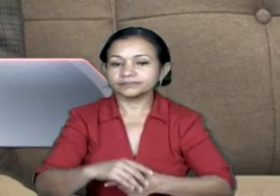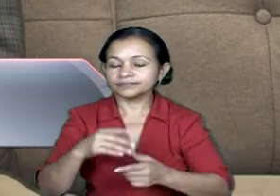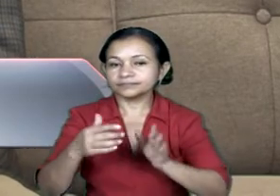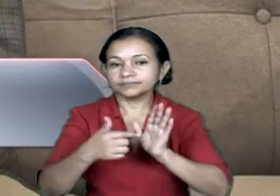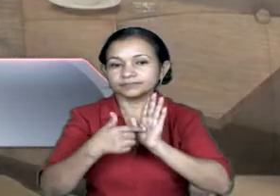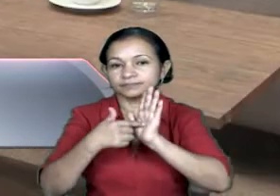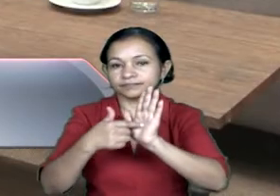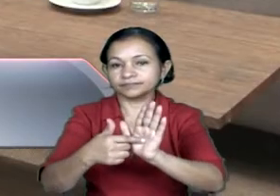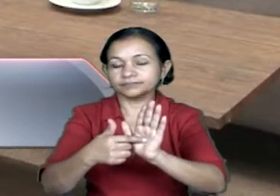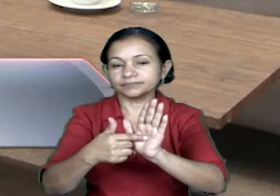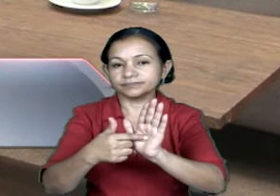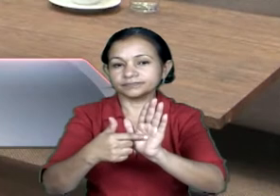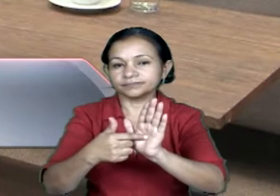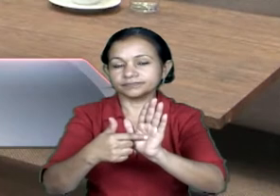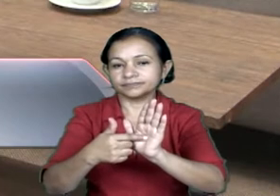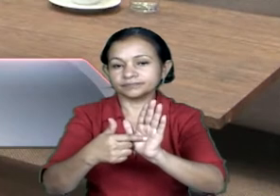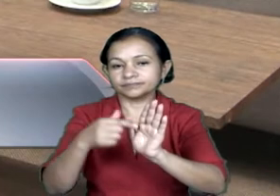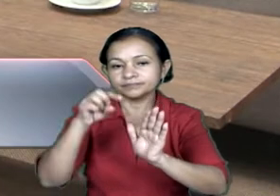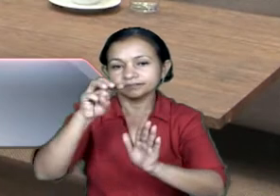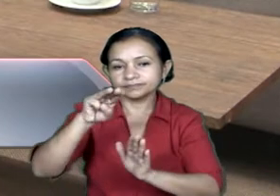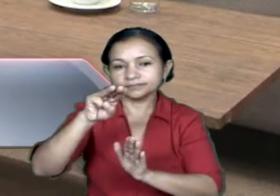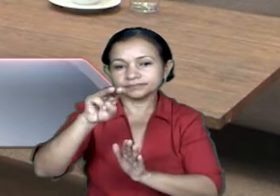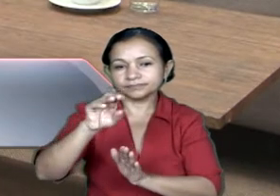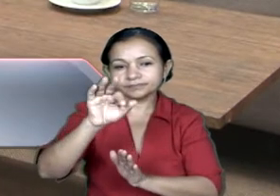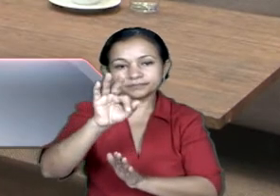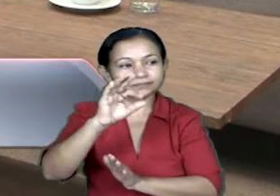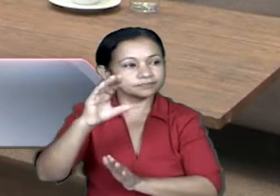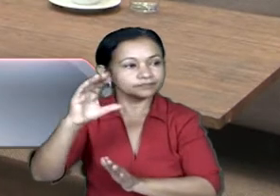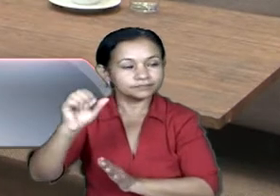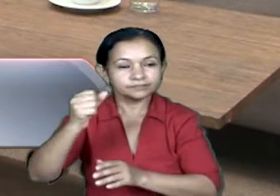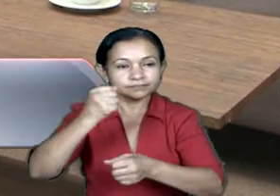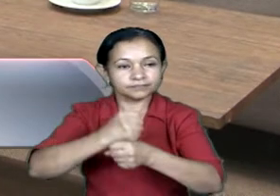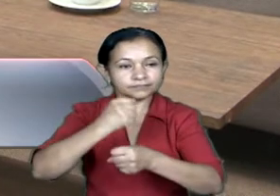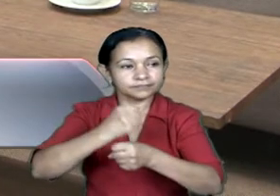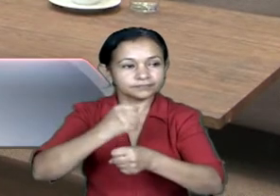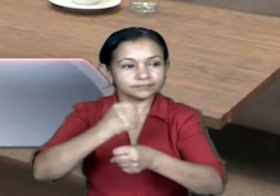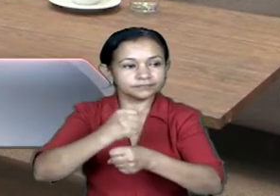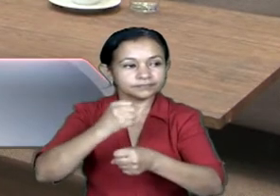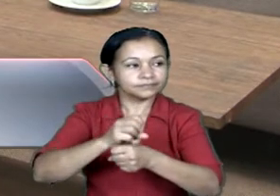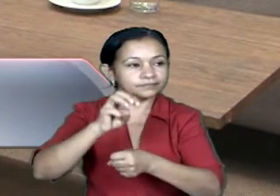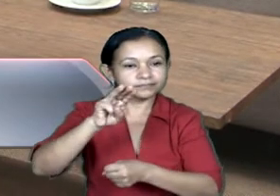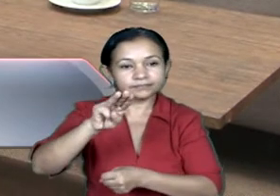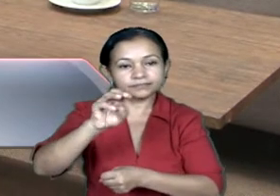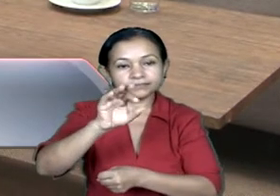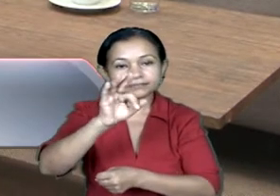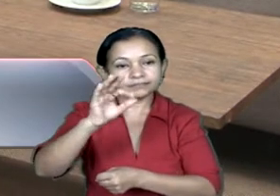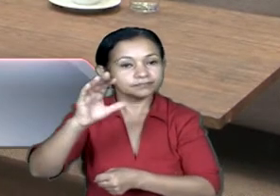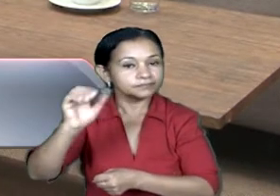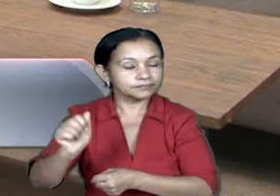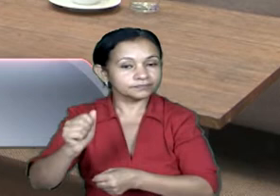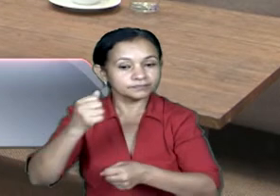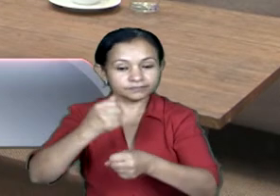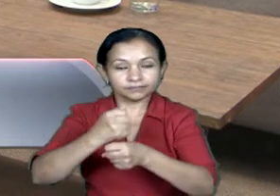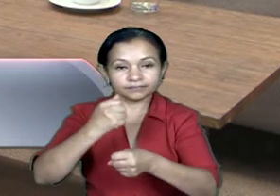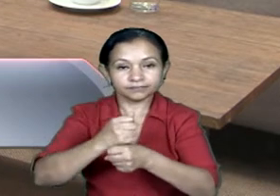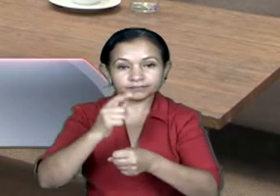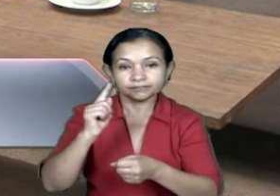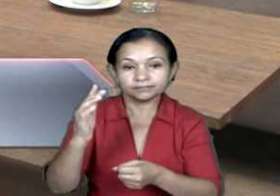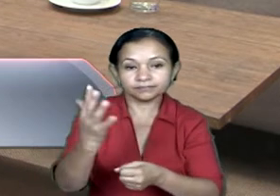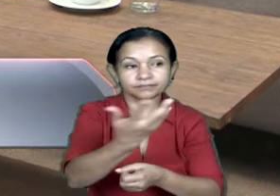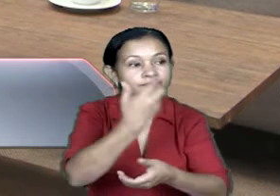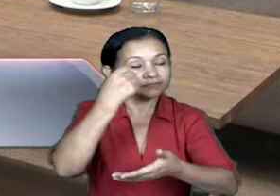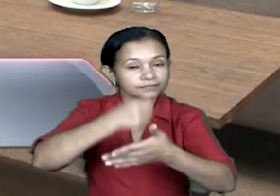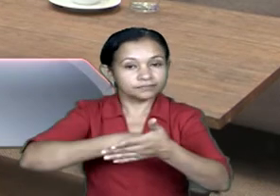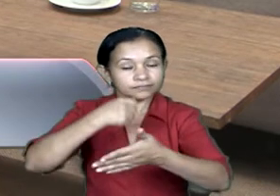ejemplo, ahora es el MEFCA, ese proyecto trabaja con MEFCA. Y MEFCA está haciendo todo el esfuerzo